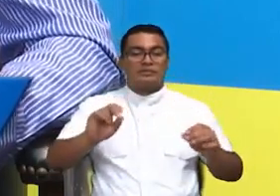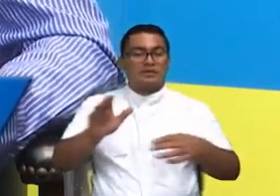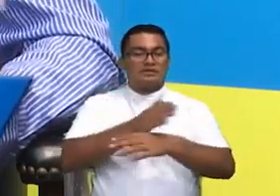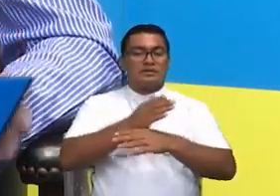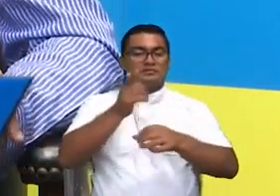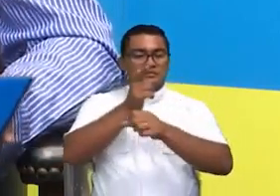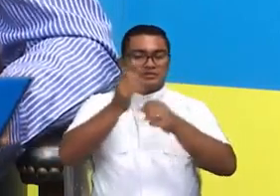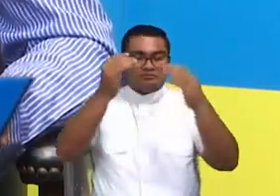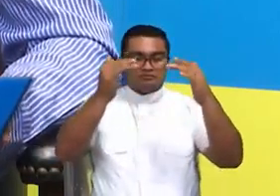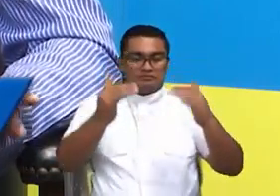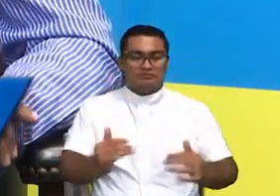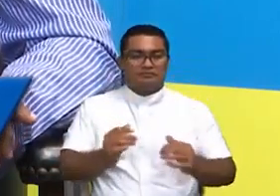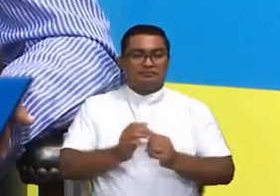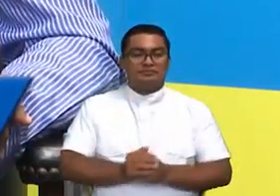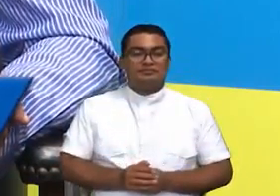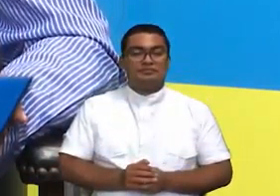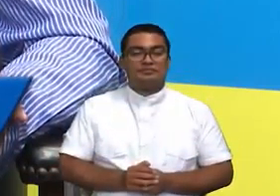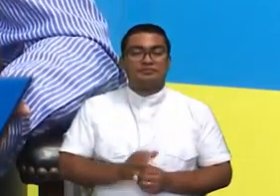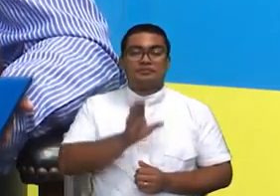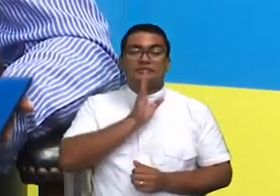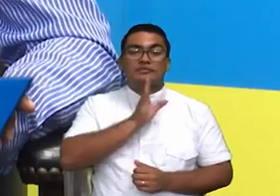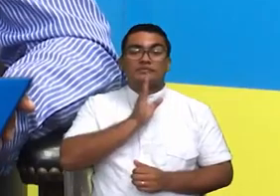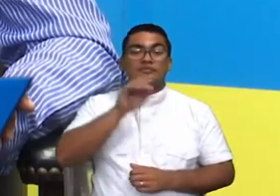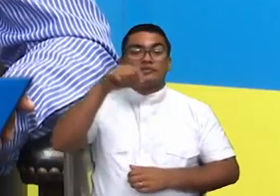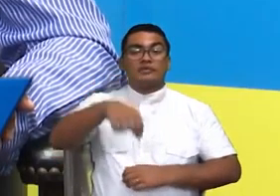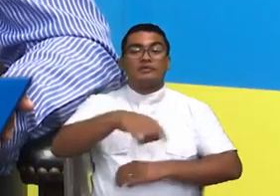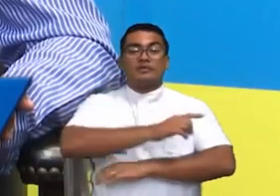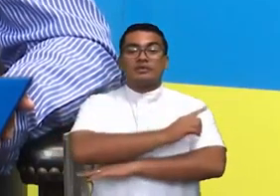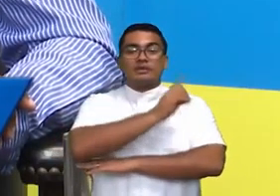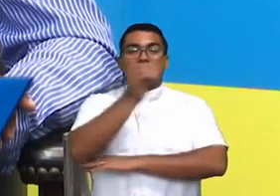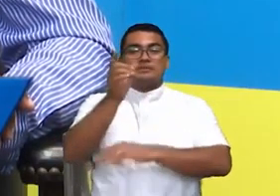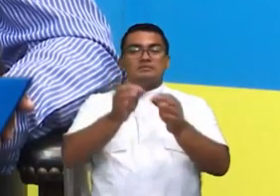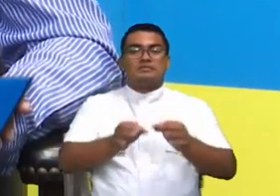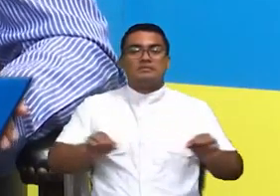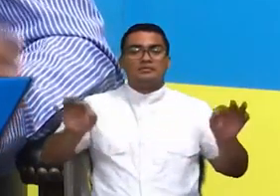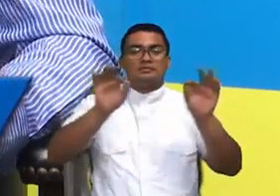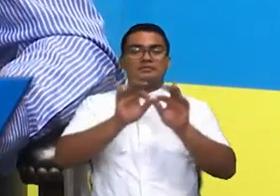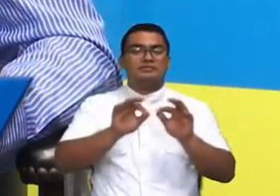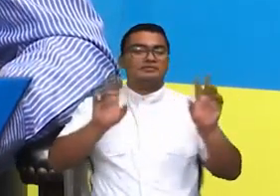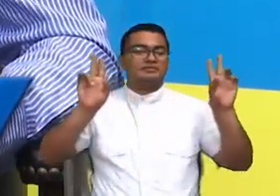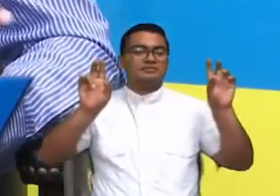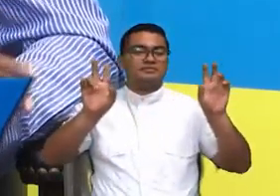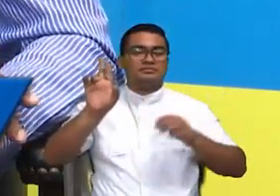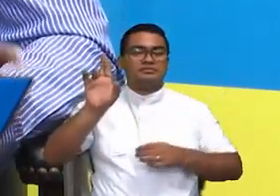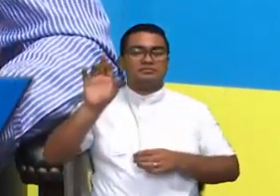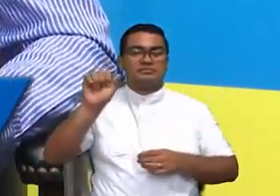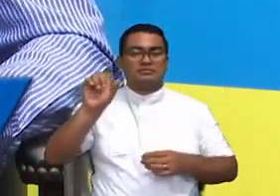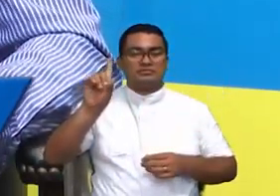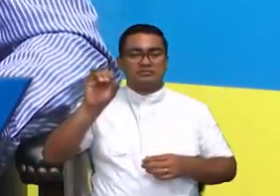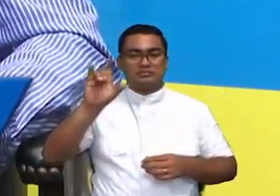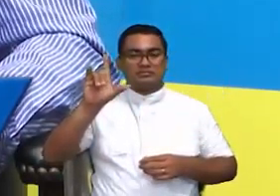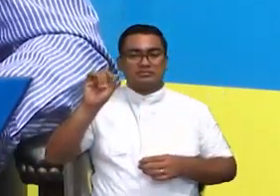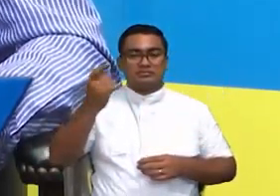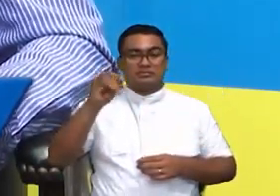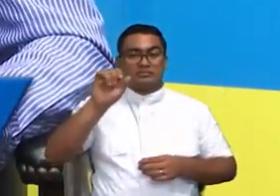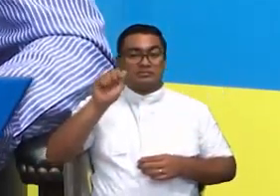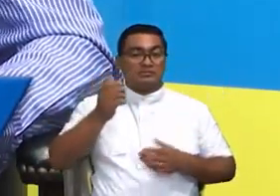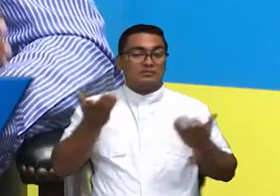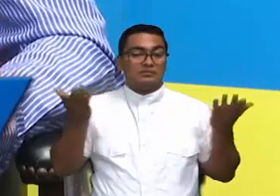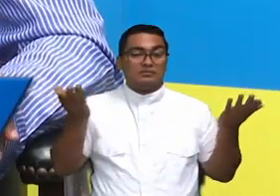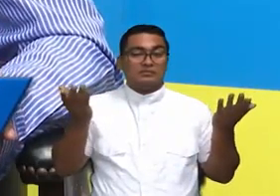otros programas. El día de hoy estamos hablando sobre la importancia de la radiología para detectar enfermedades, a propósito de